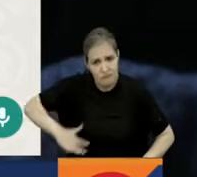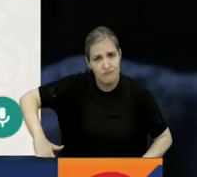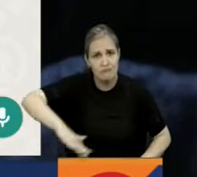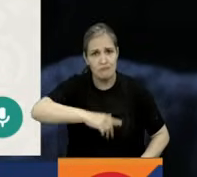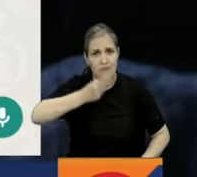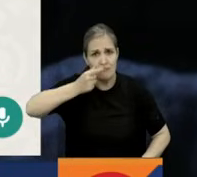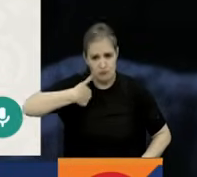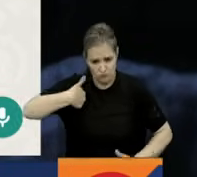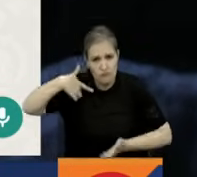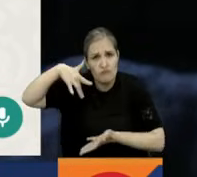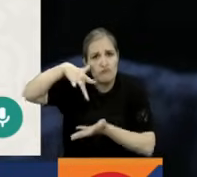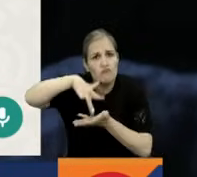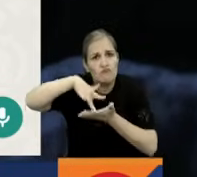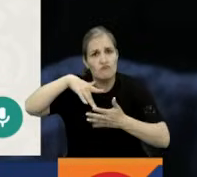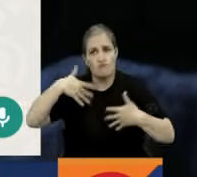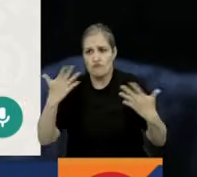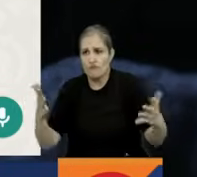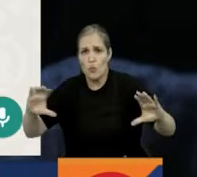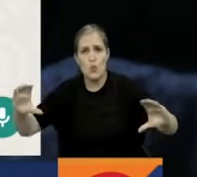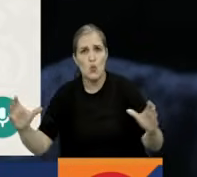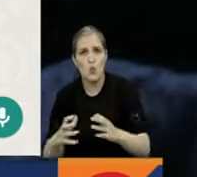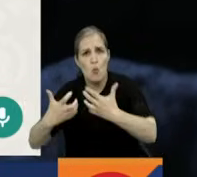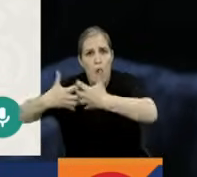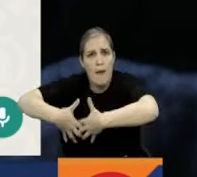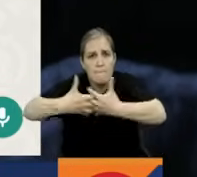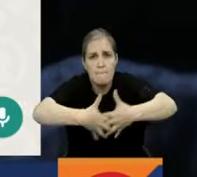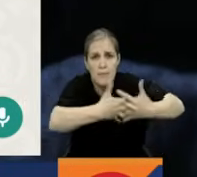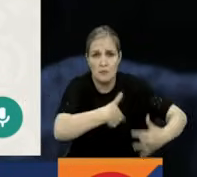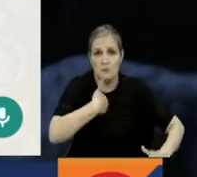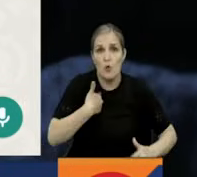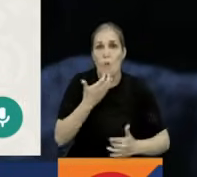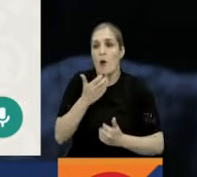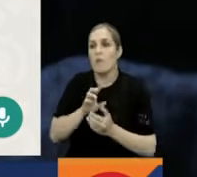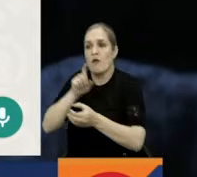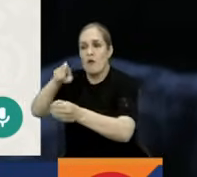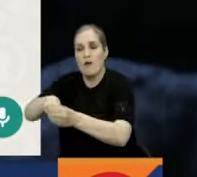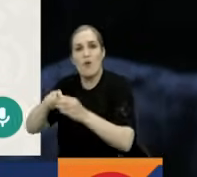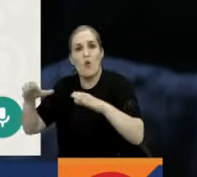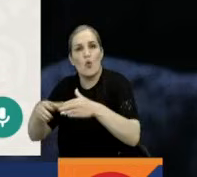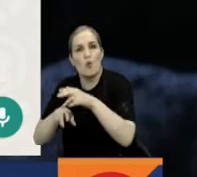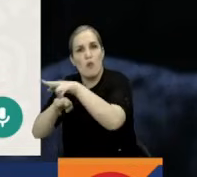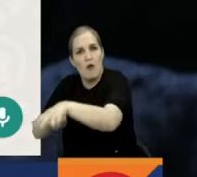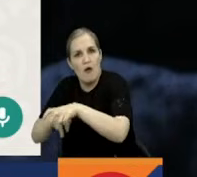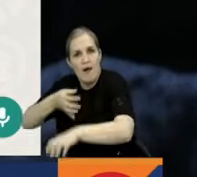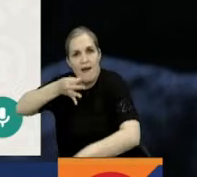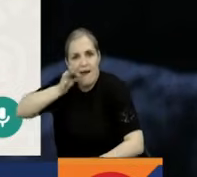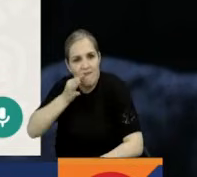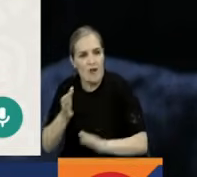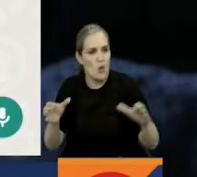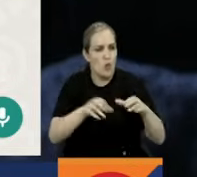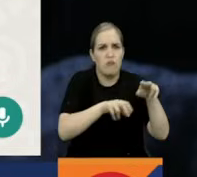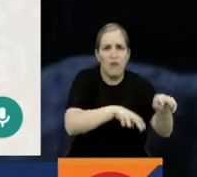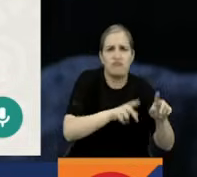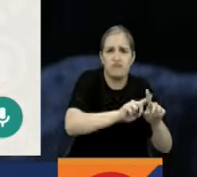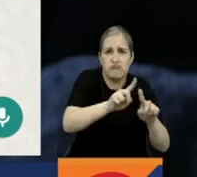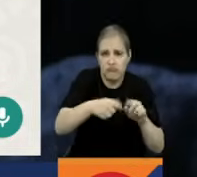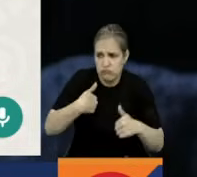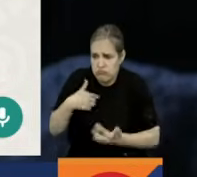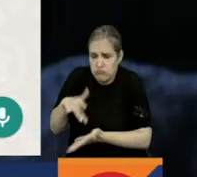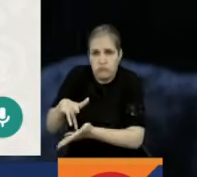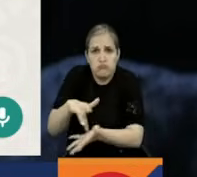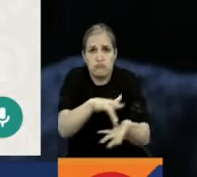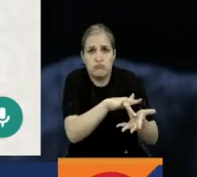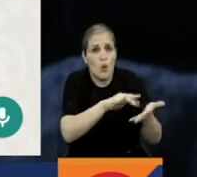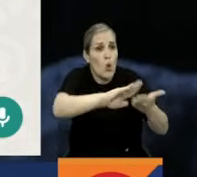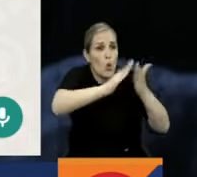en mi participación activa en gremios reconocidos como el caficultor y agrícola, entre otras. Estos gremios y la comunidad en